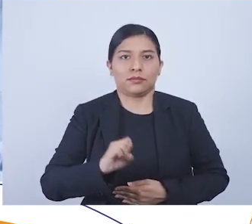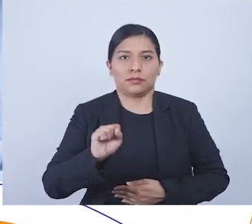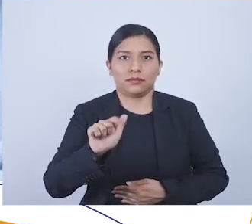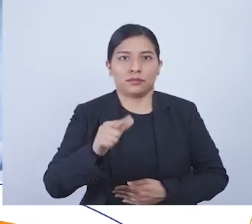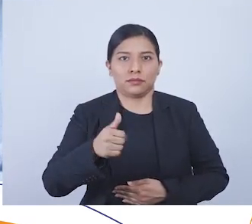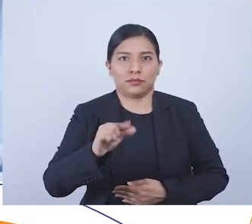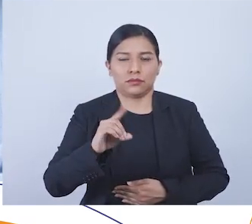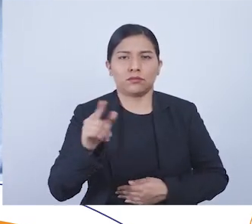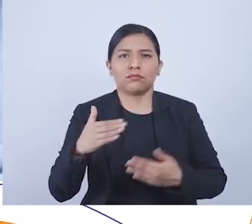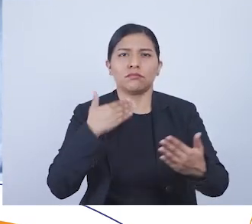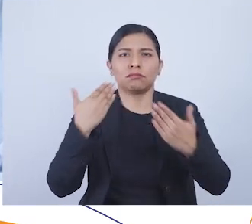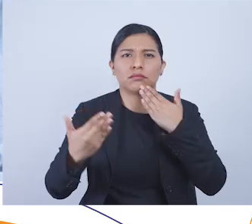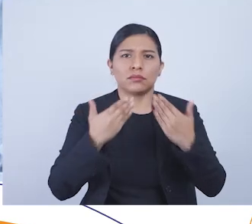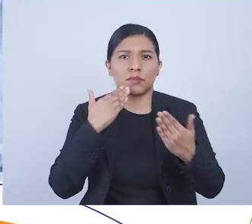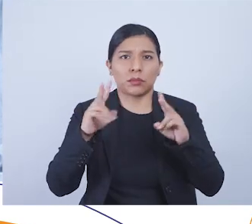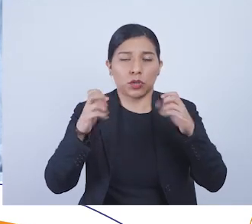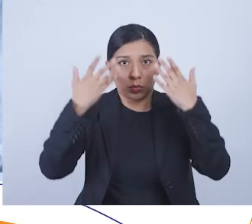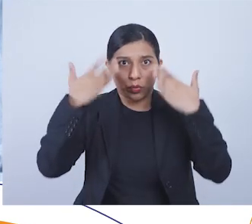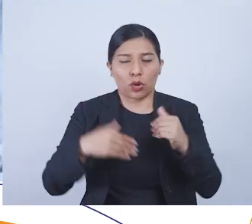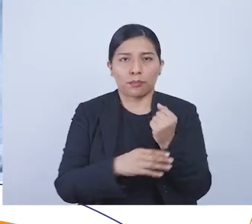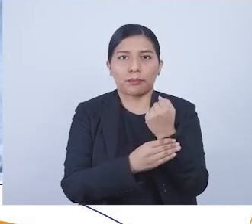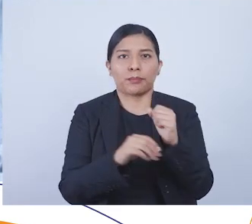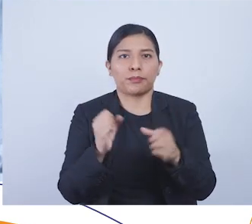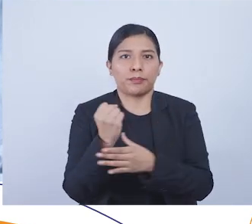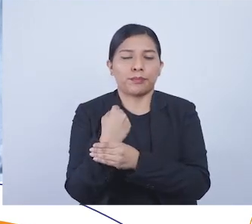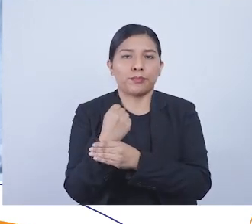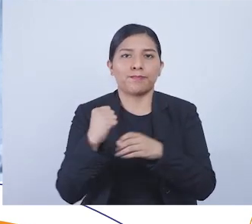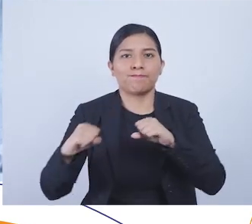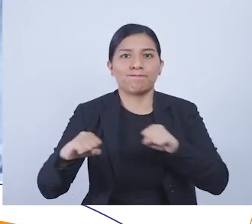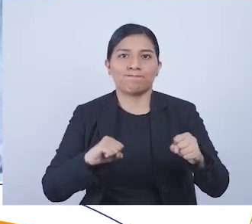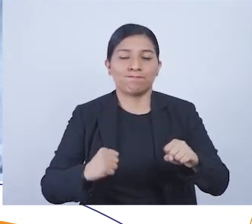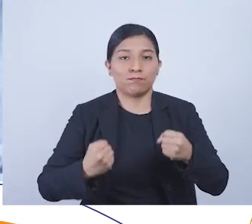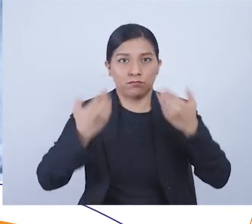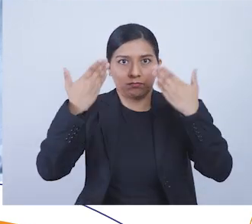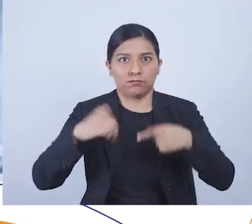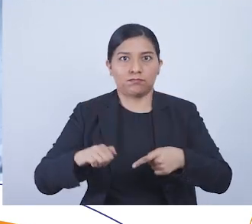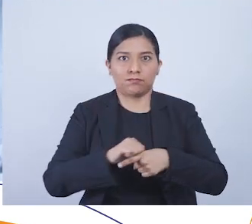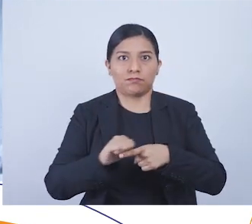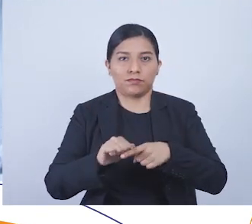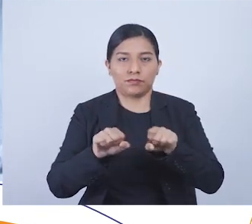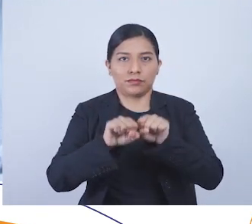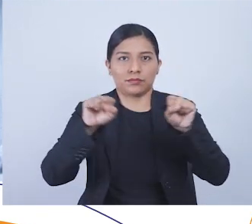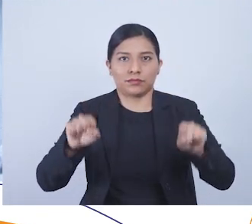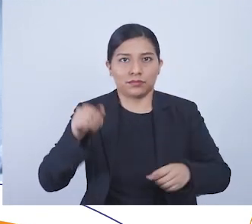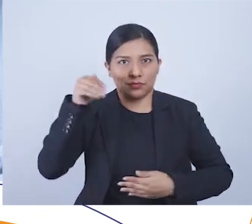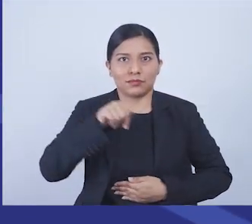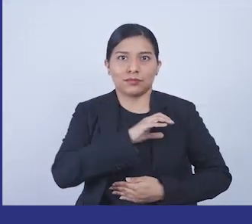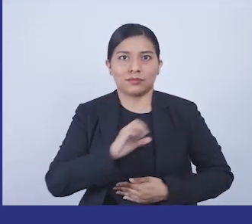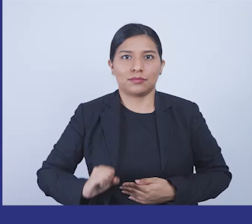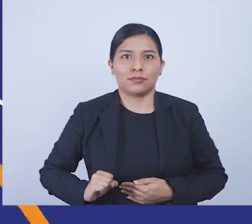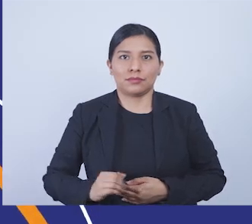de psicomotricidad desde el punto de vista importante en la práctica del sistema educativo en El Salvador.